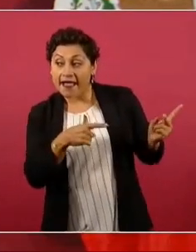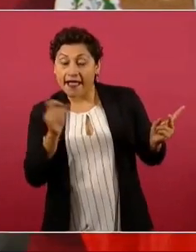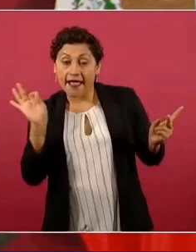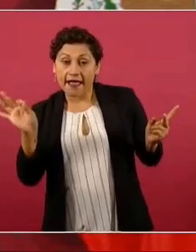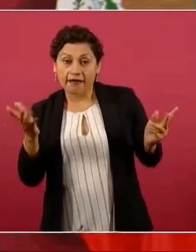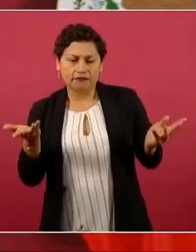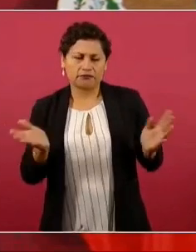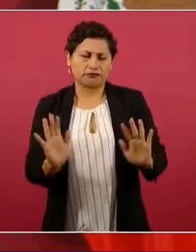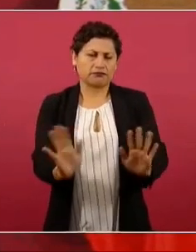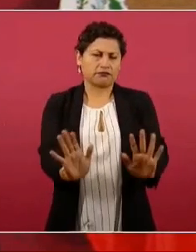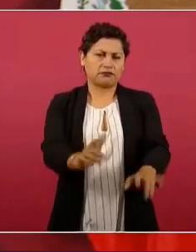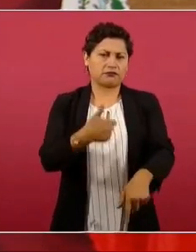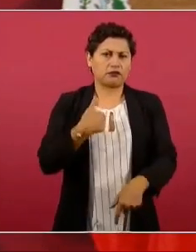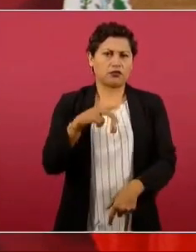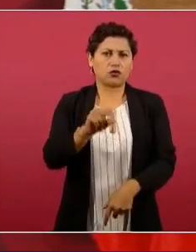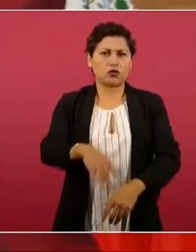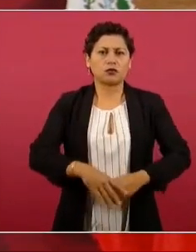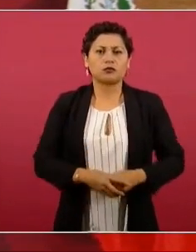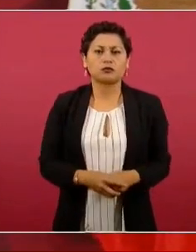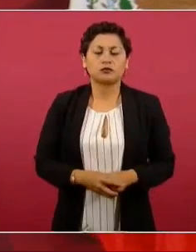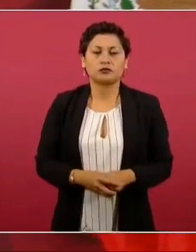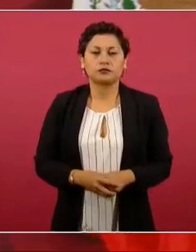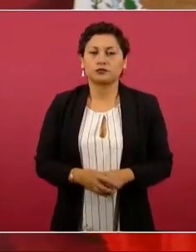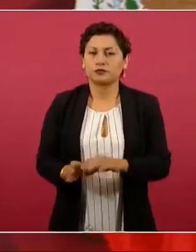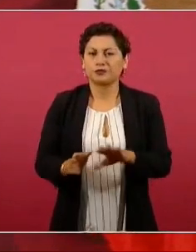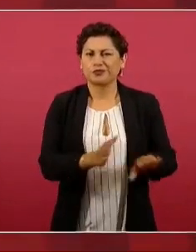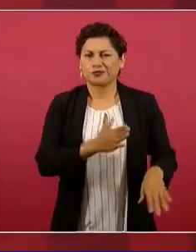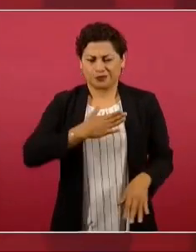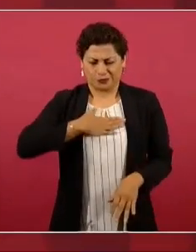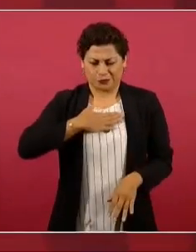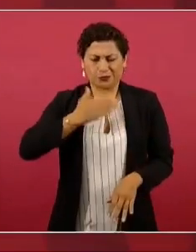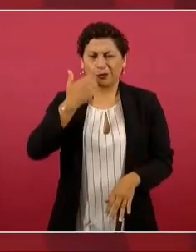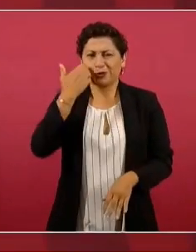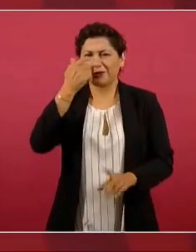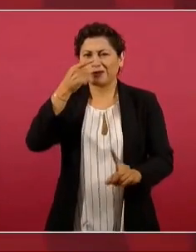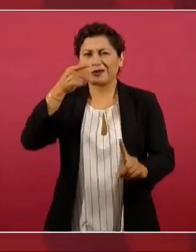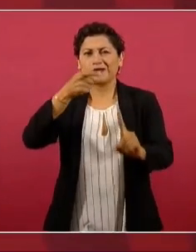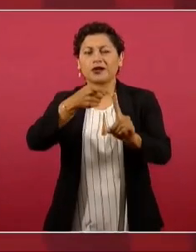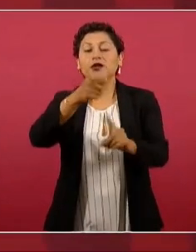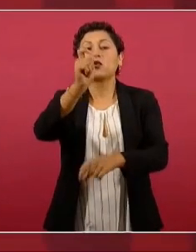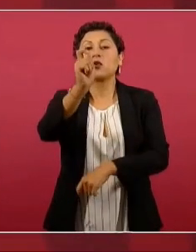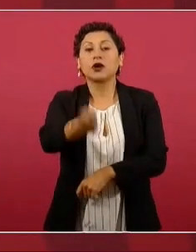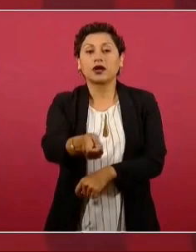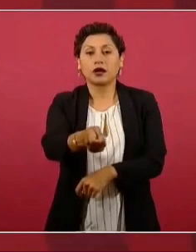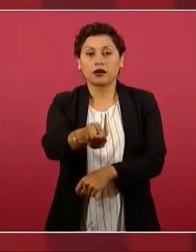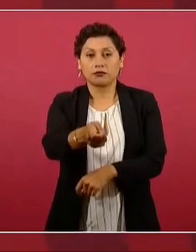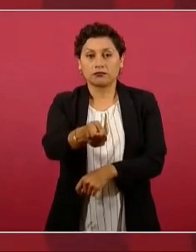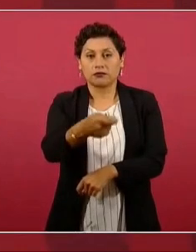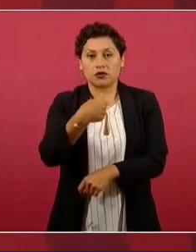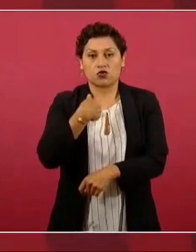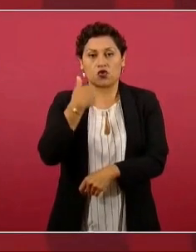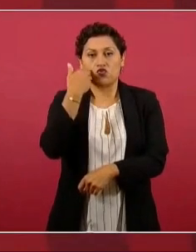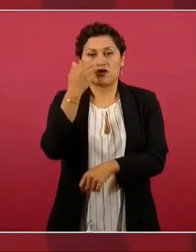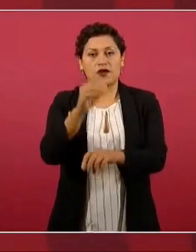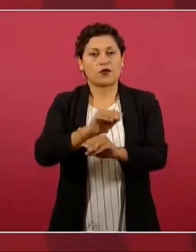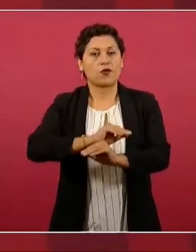Yo lo que quiero es que quede muy claro